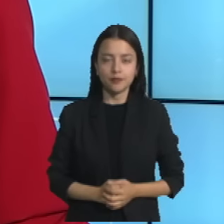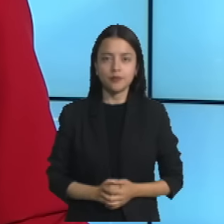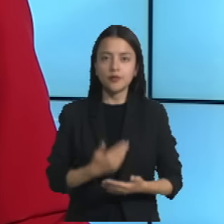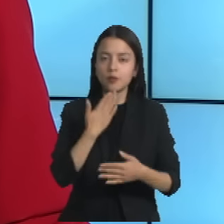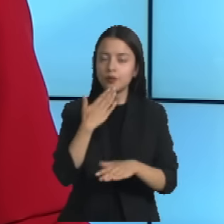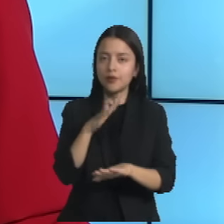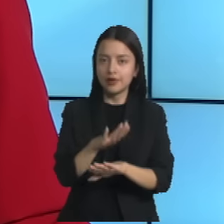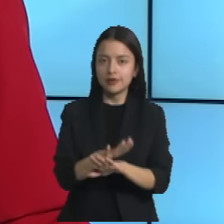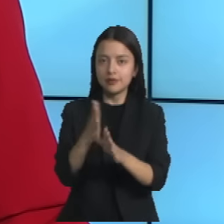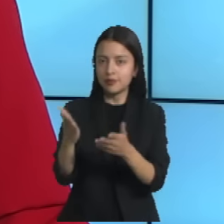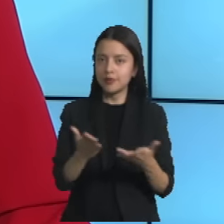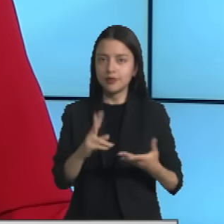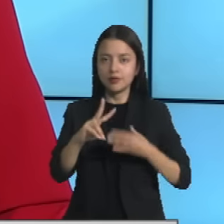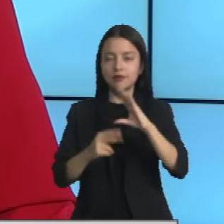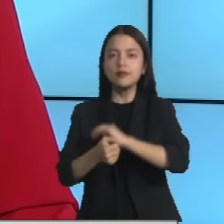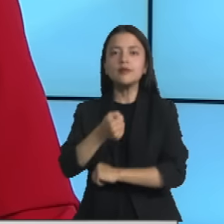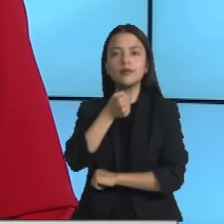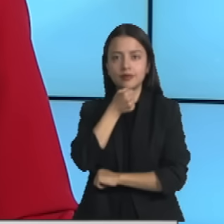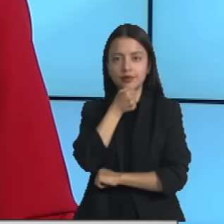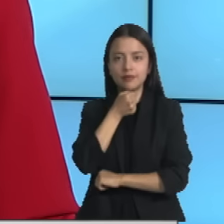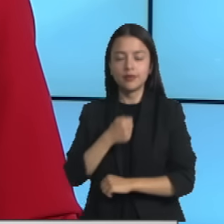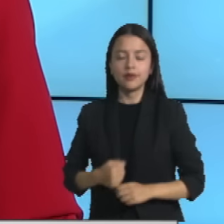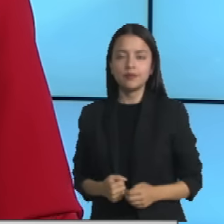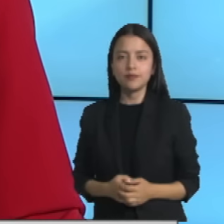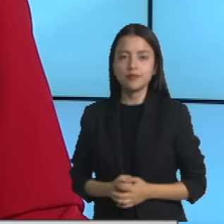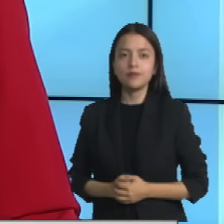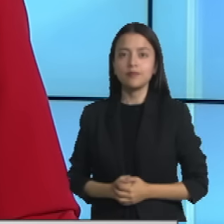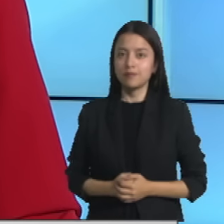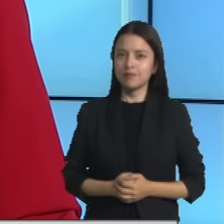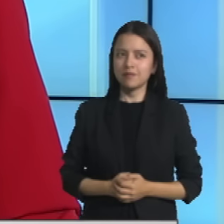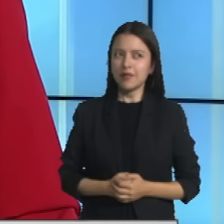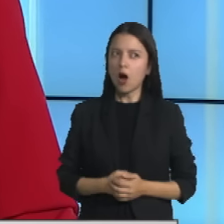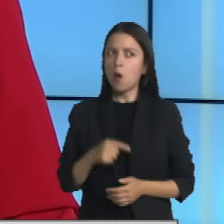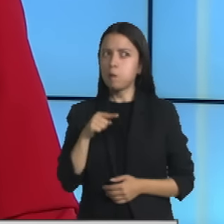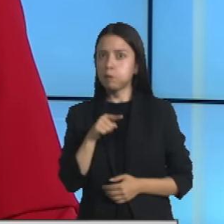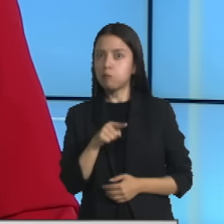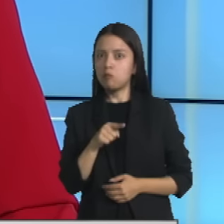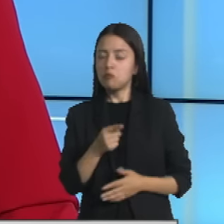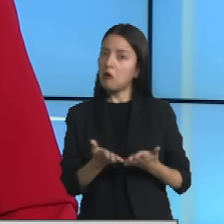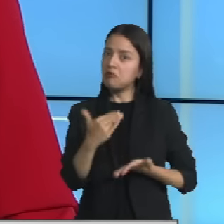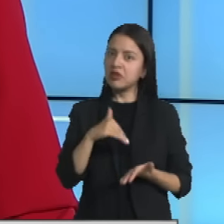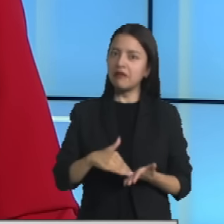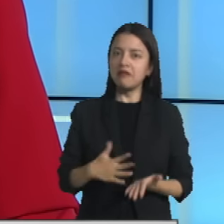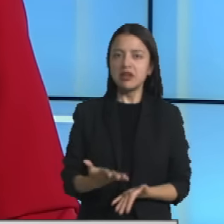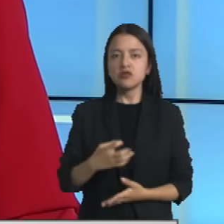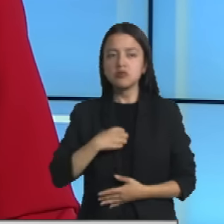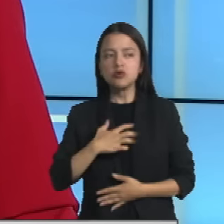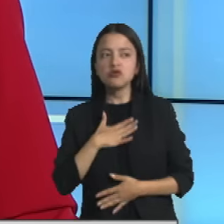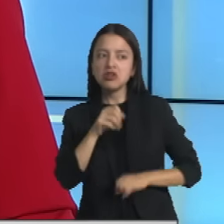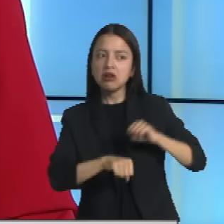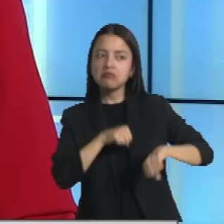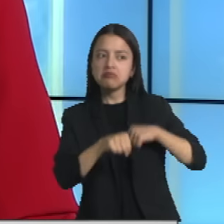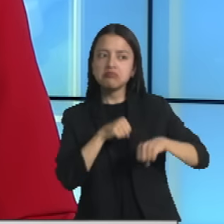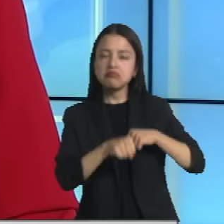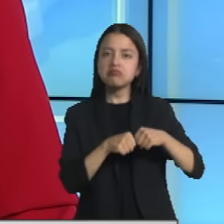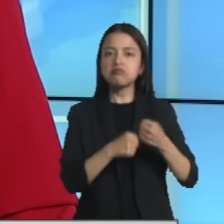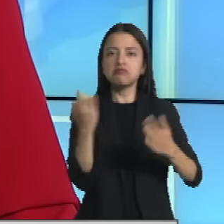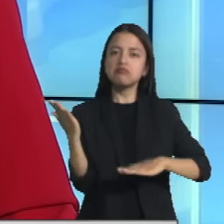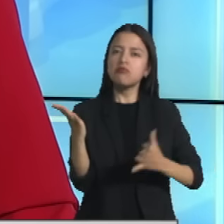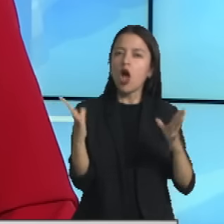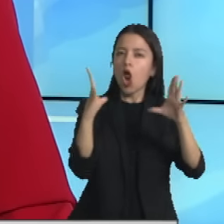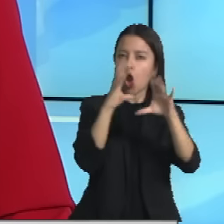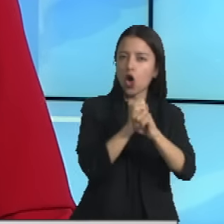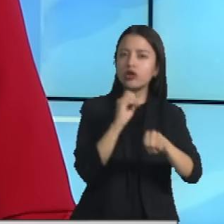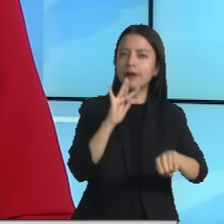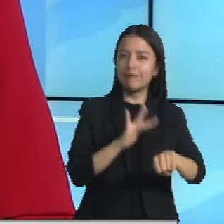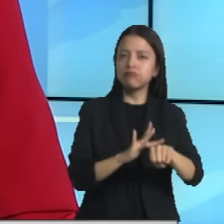Muy buenas tardes, bienvenidos a Noticentro 1 CMI. Hoy habrá una nueva jornada de ciclovía nocturna en Bogotá. Por una